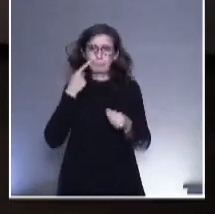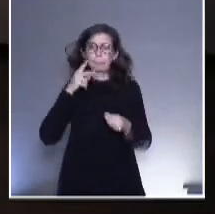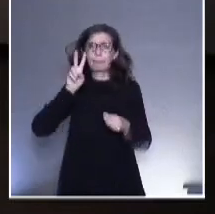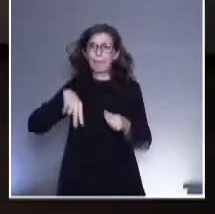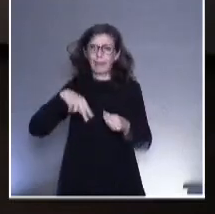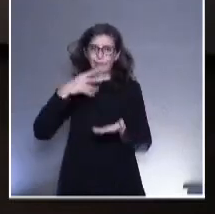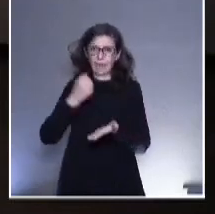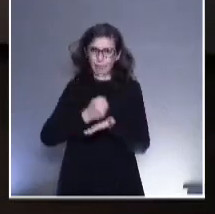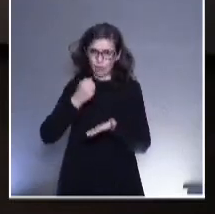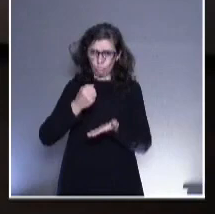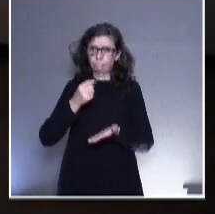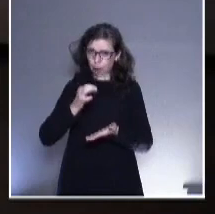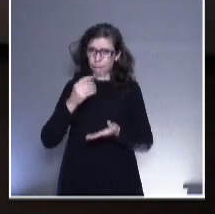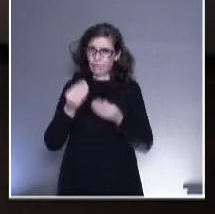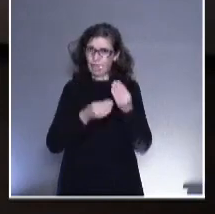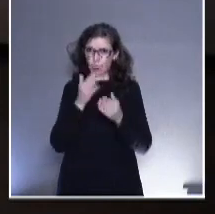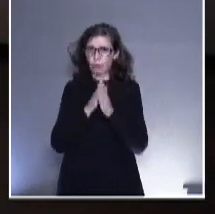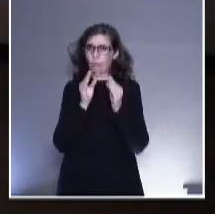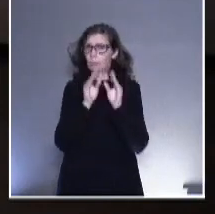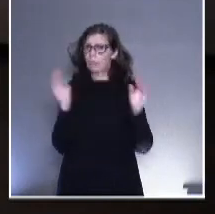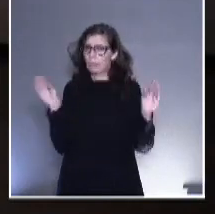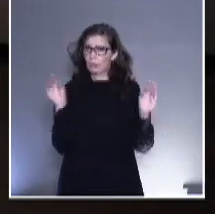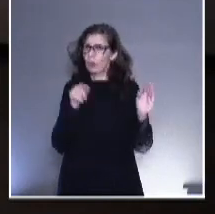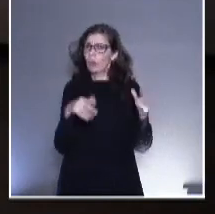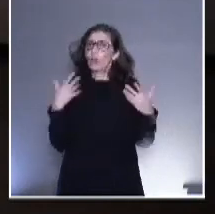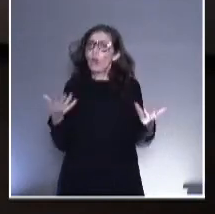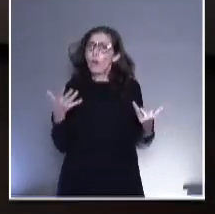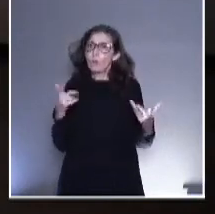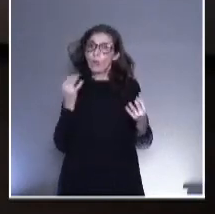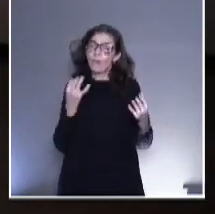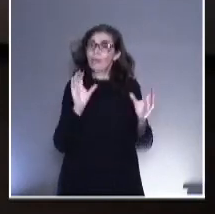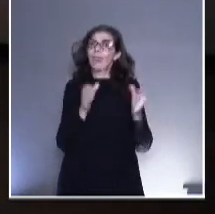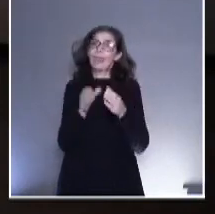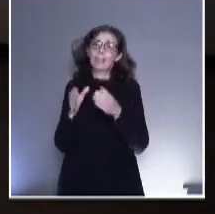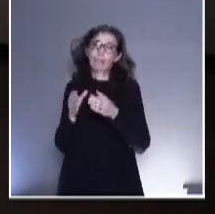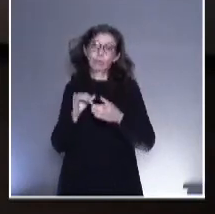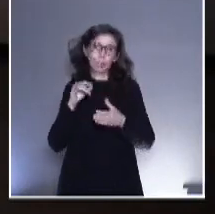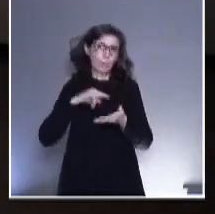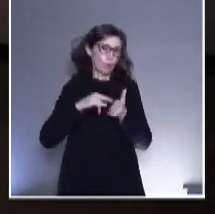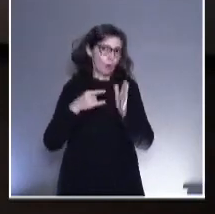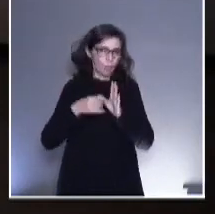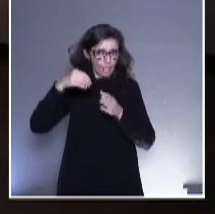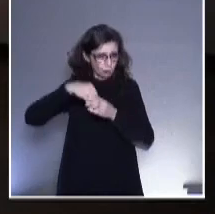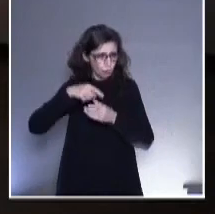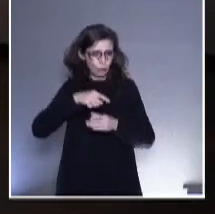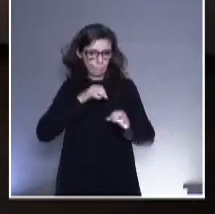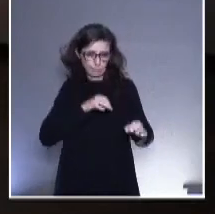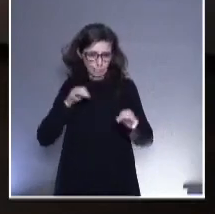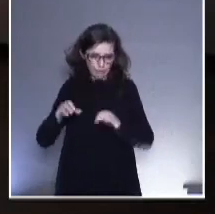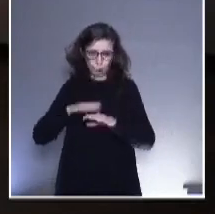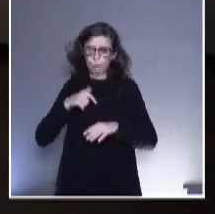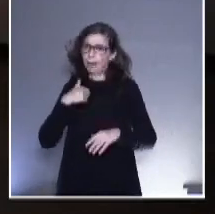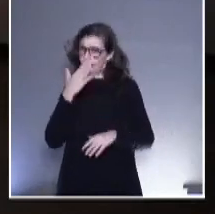verificaciones que ha hecho la bibliografía de cómo han de ser equipos y proyectos que estén preparados para hacer